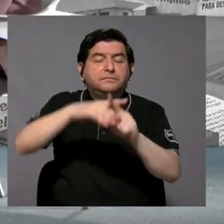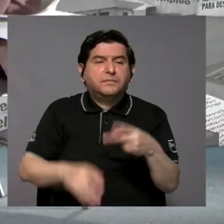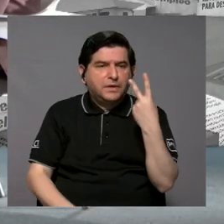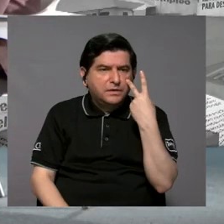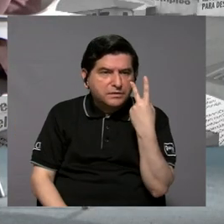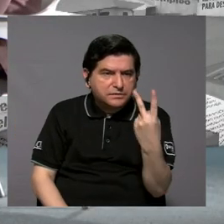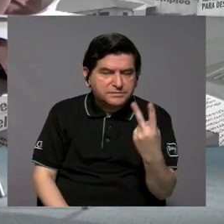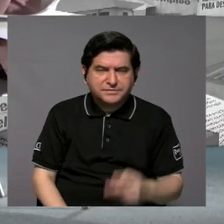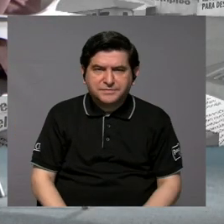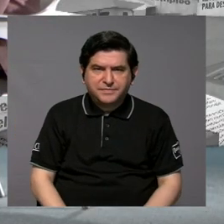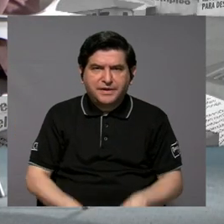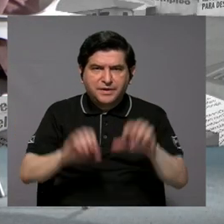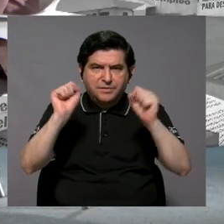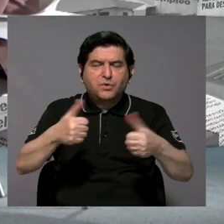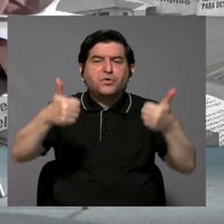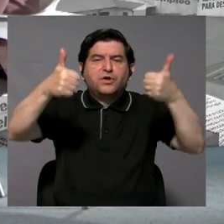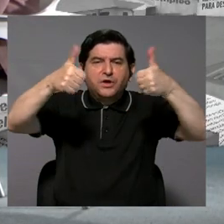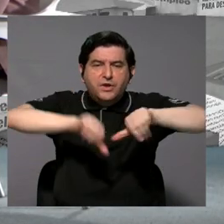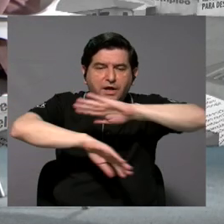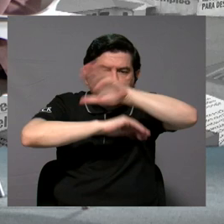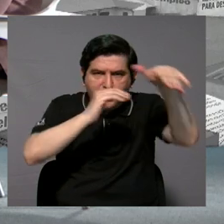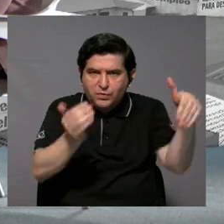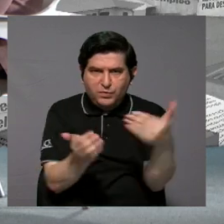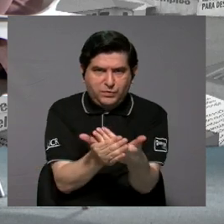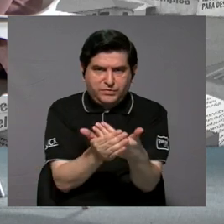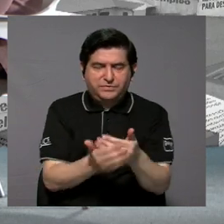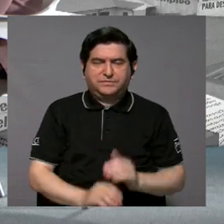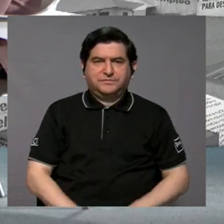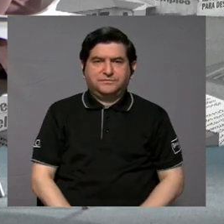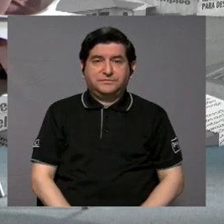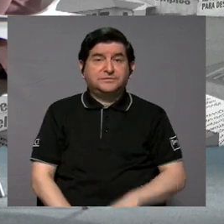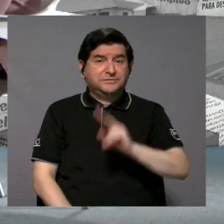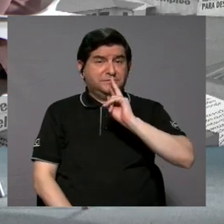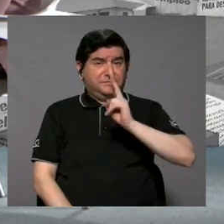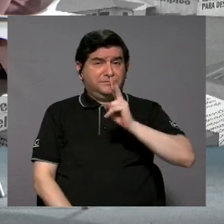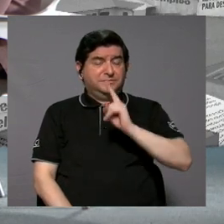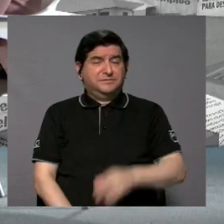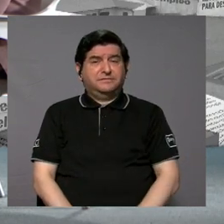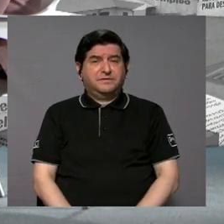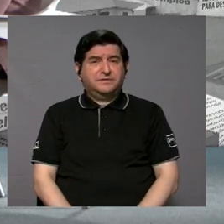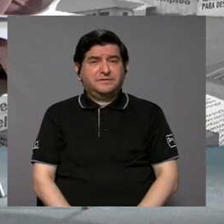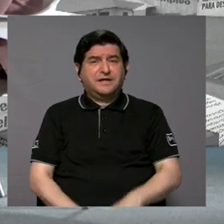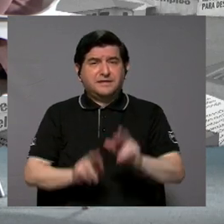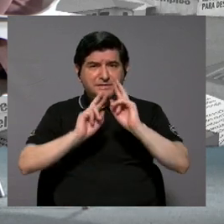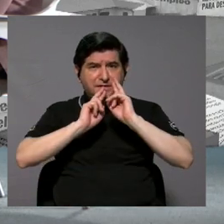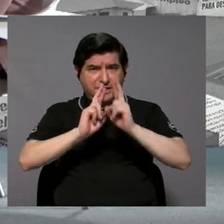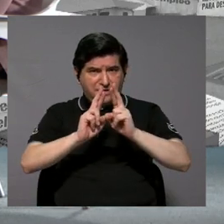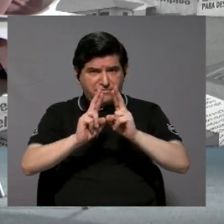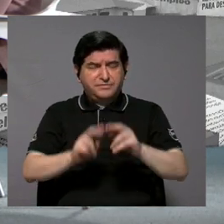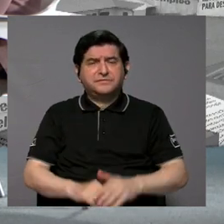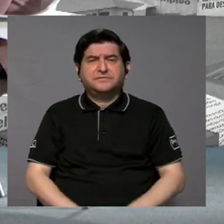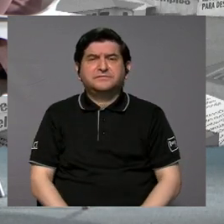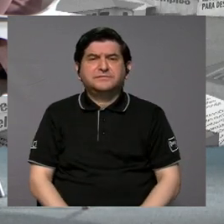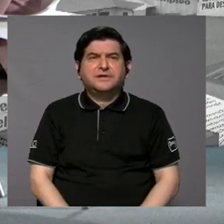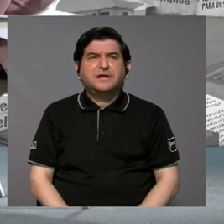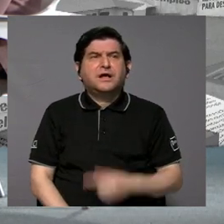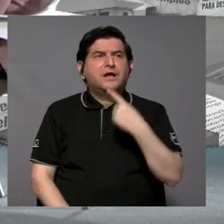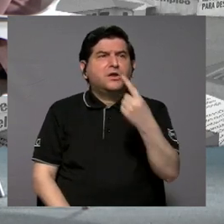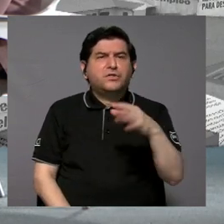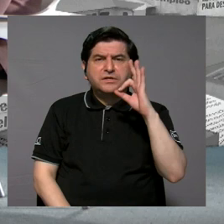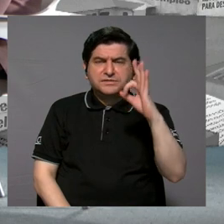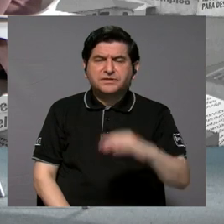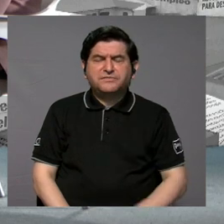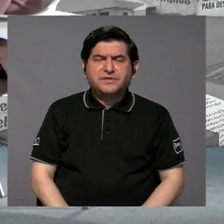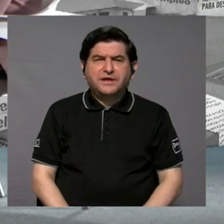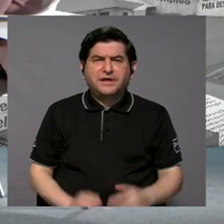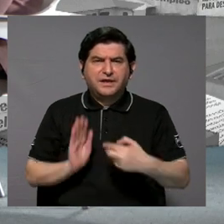ver de qué forma podemos llegar a acuerdos todos para que esto de verdad salga. Bien lo ha dicho el representante de la Cámara